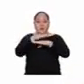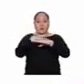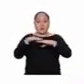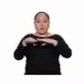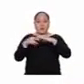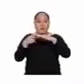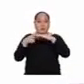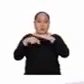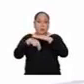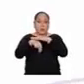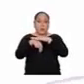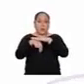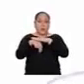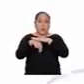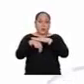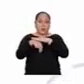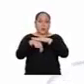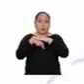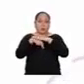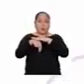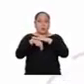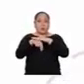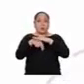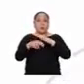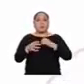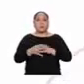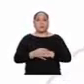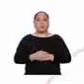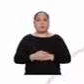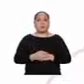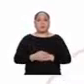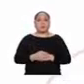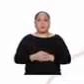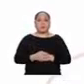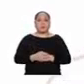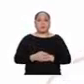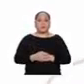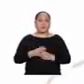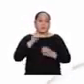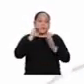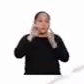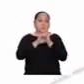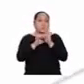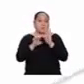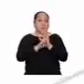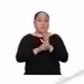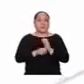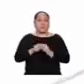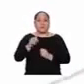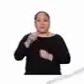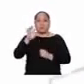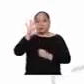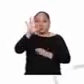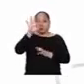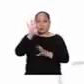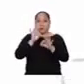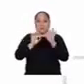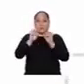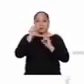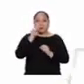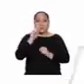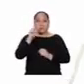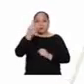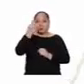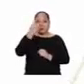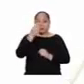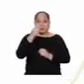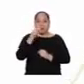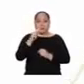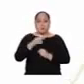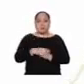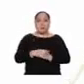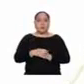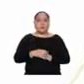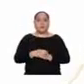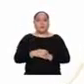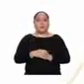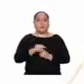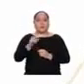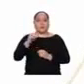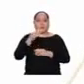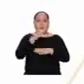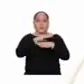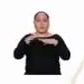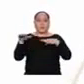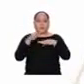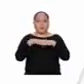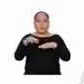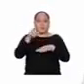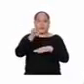intervalo entre el número total de datos. Por ejemplo, sacamos la primera frecuencia relativa